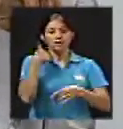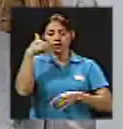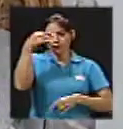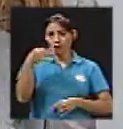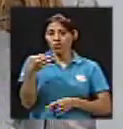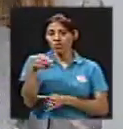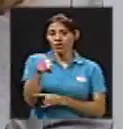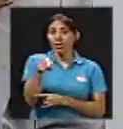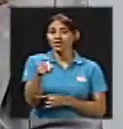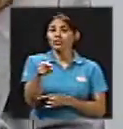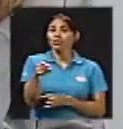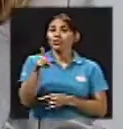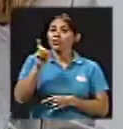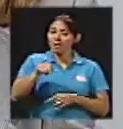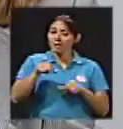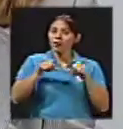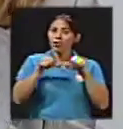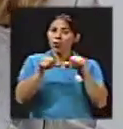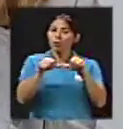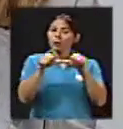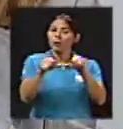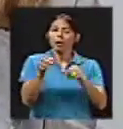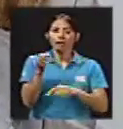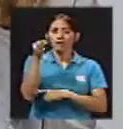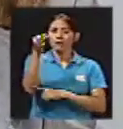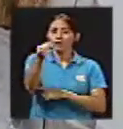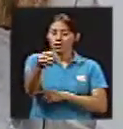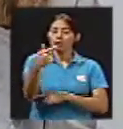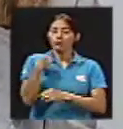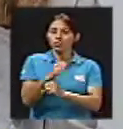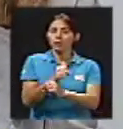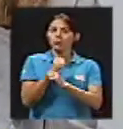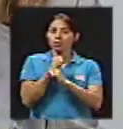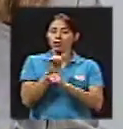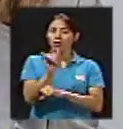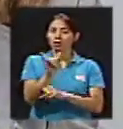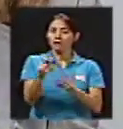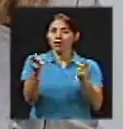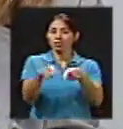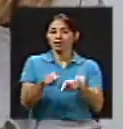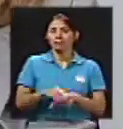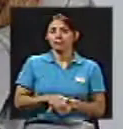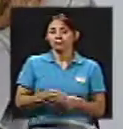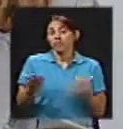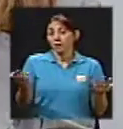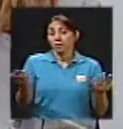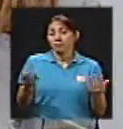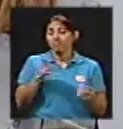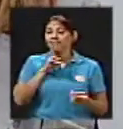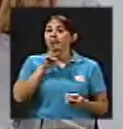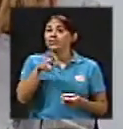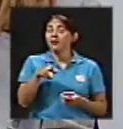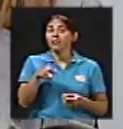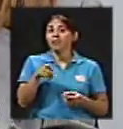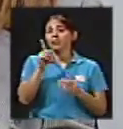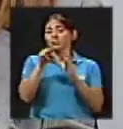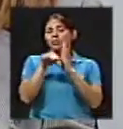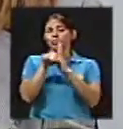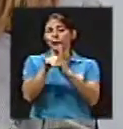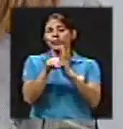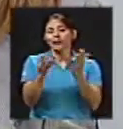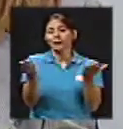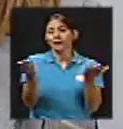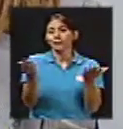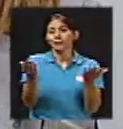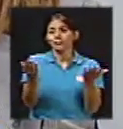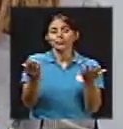cabe duda de que debe de continuar hacia futuro, estoy segura que así va a ser. Y bueno, es en realidad un modelo que